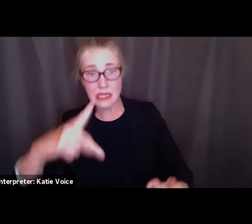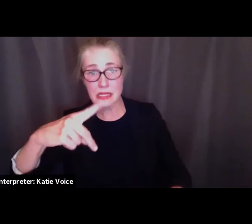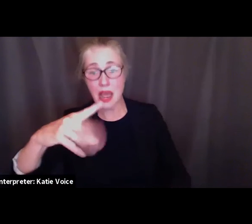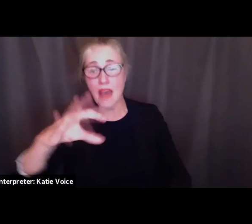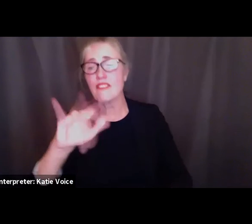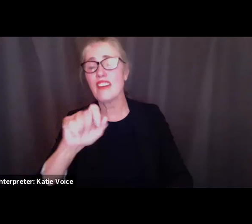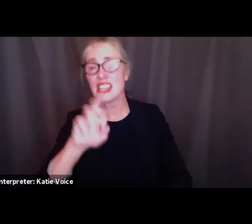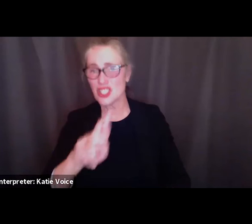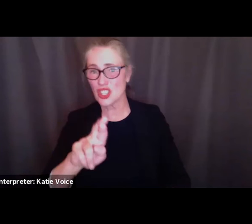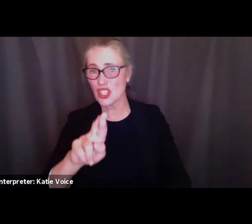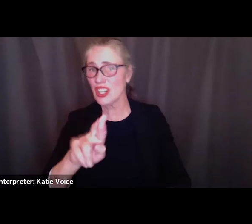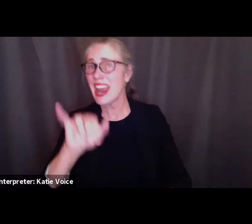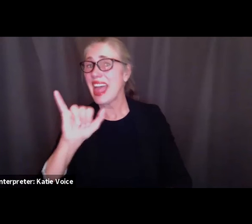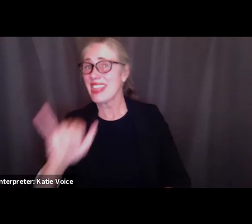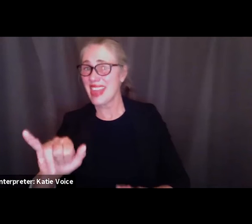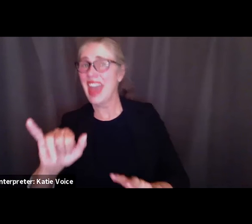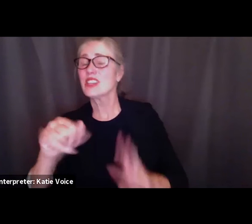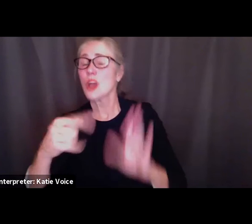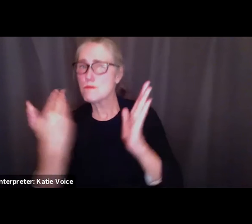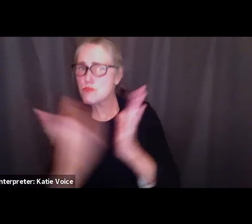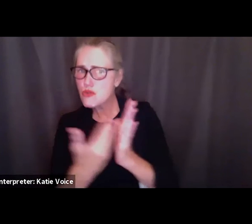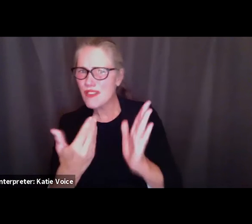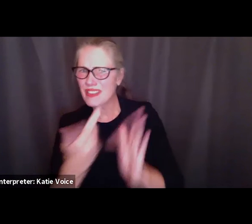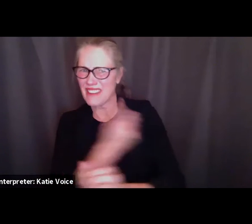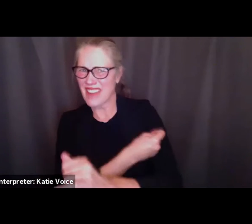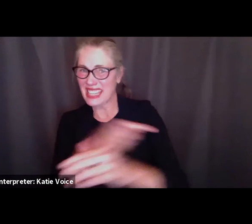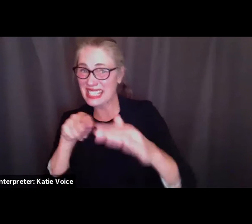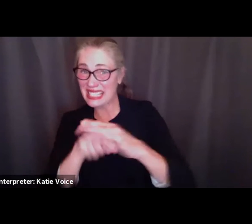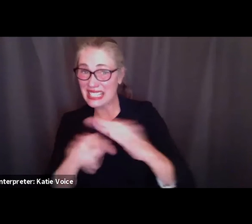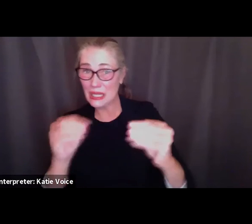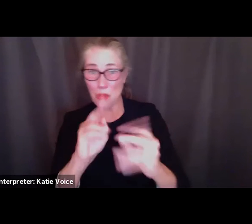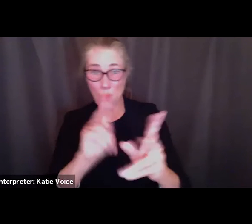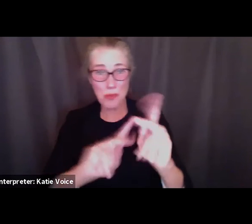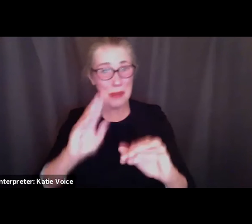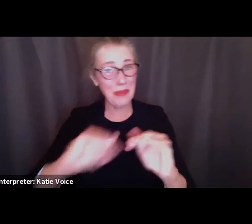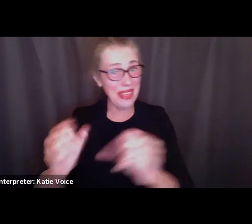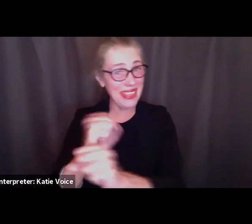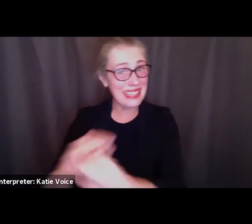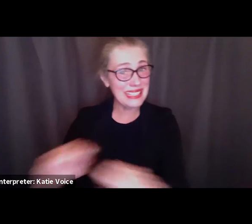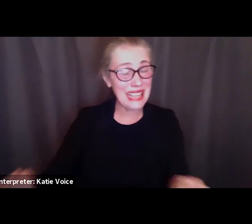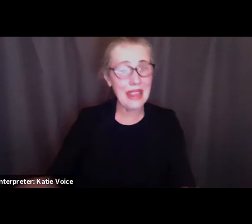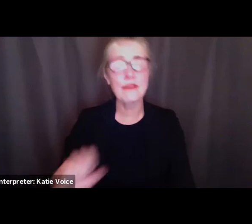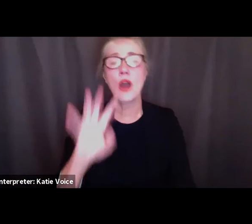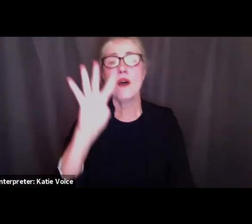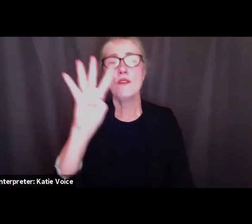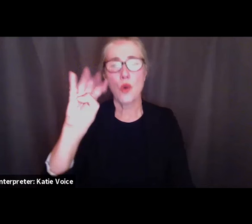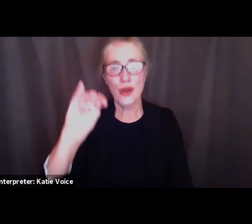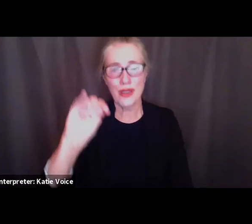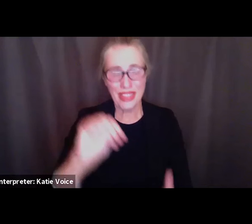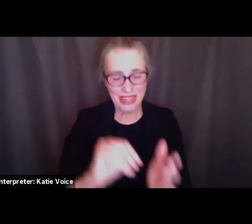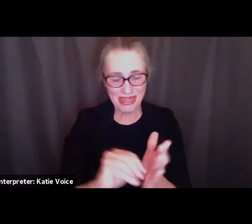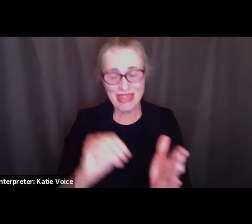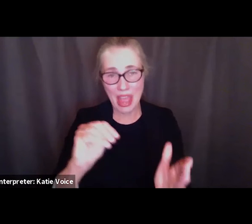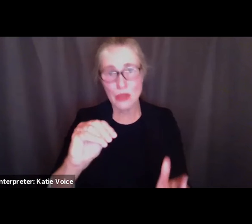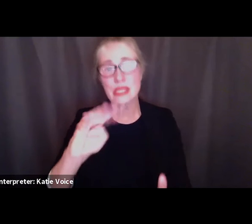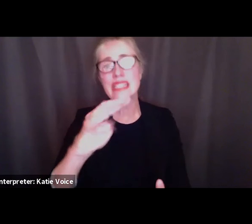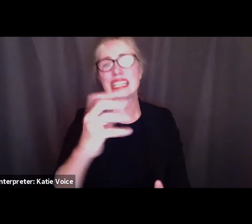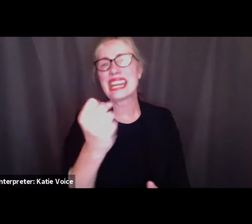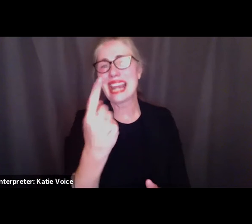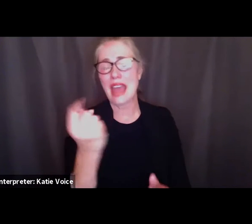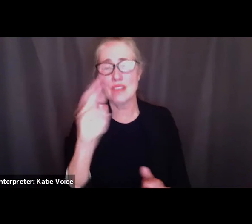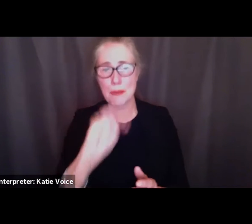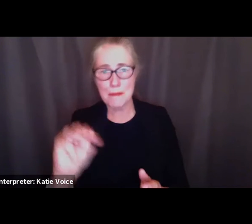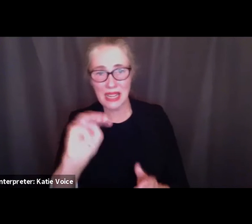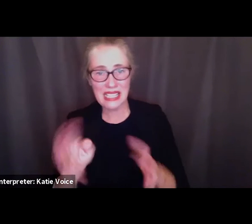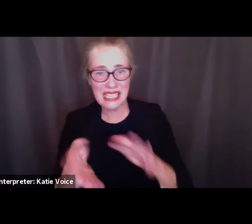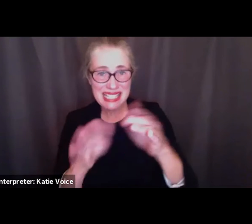esa vacuna mata más personas en lugar de salvarlas. Y hubo muchas muertes por